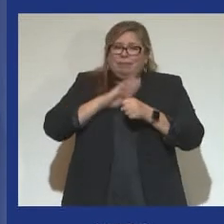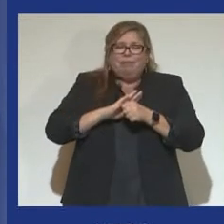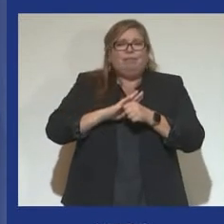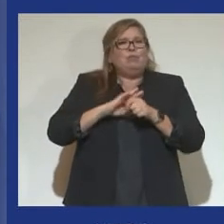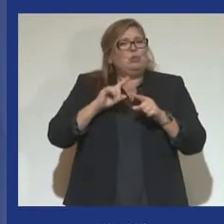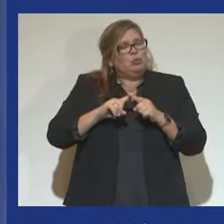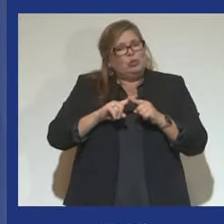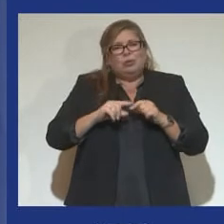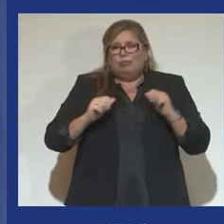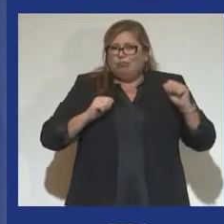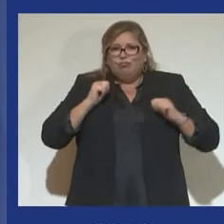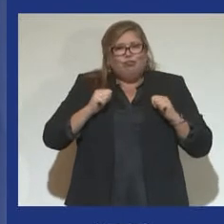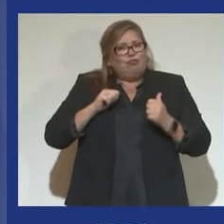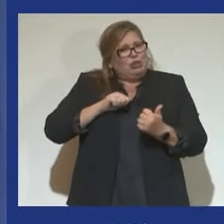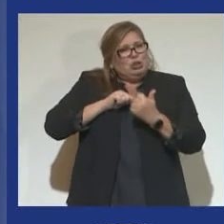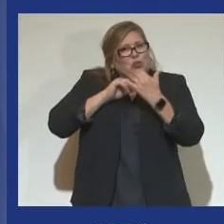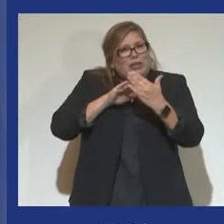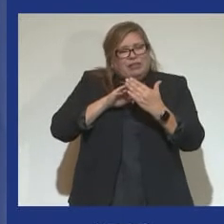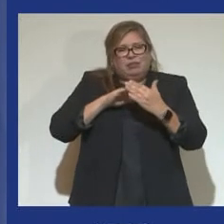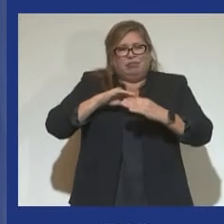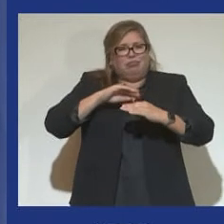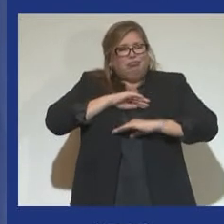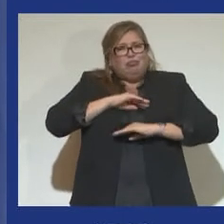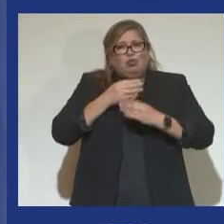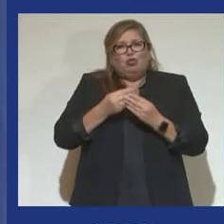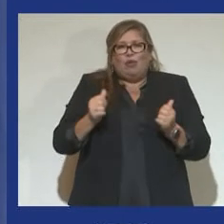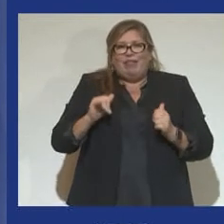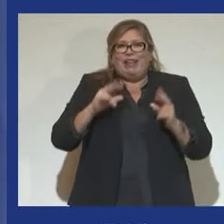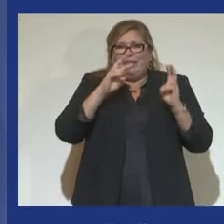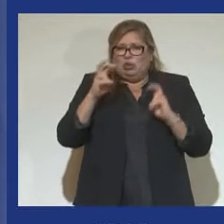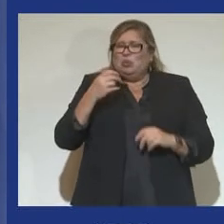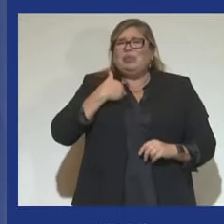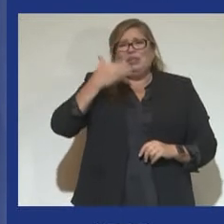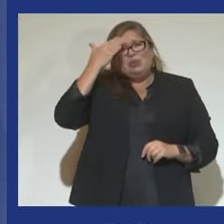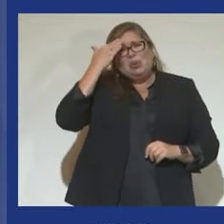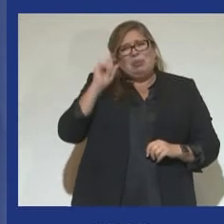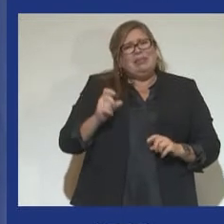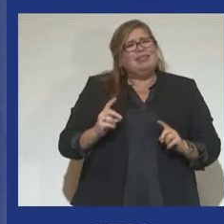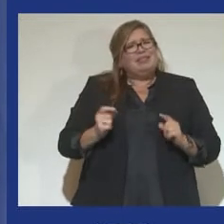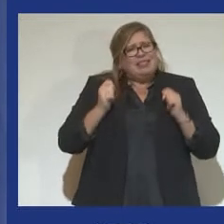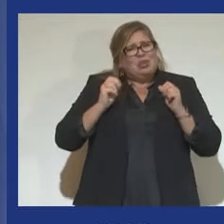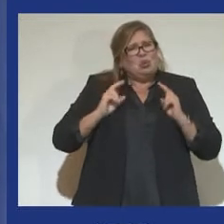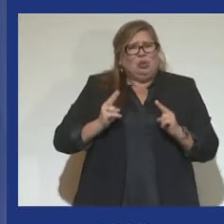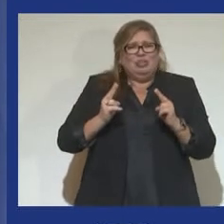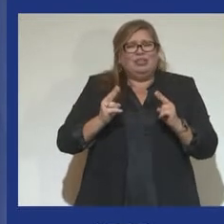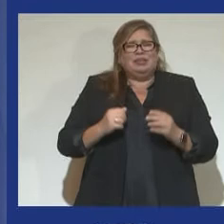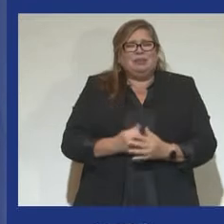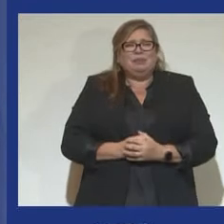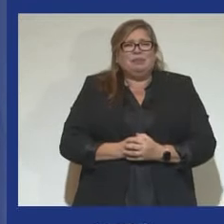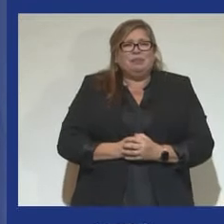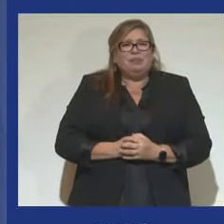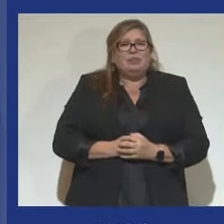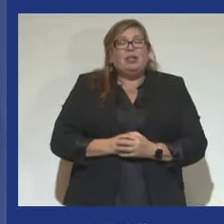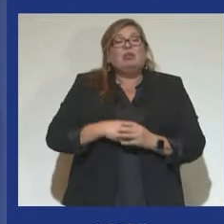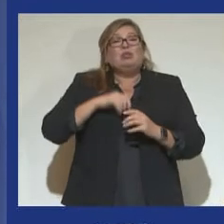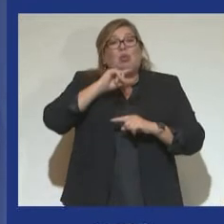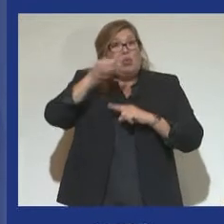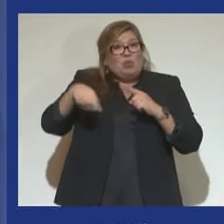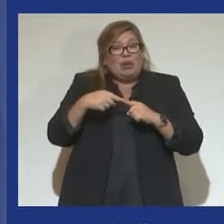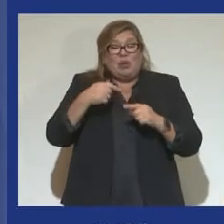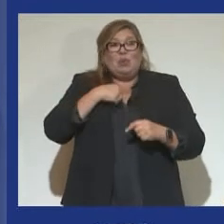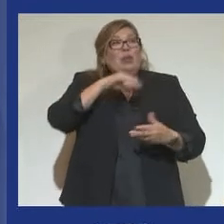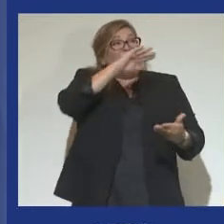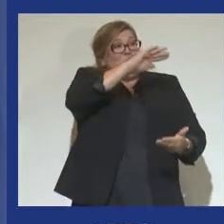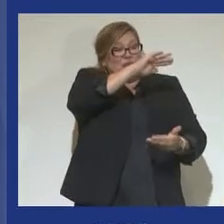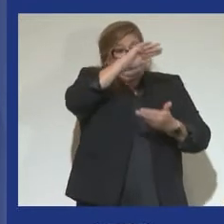resolver estos problemas y esto es muy consciente de la urgencia para hacerlo entonces conforme